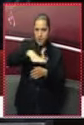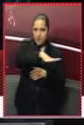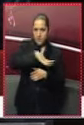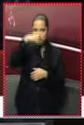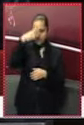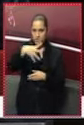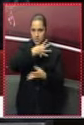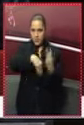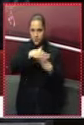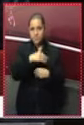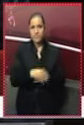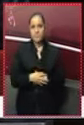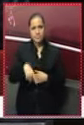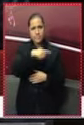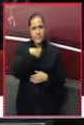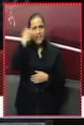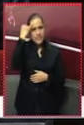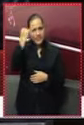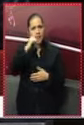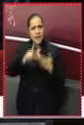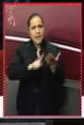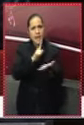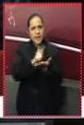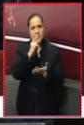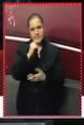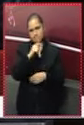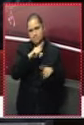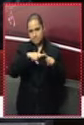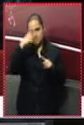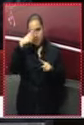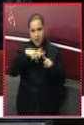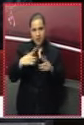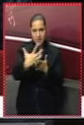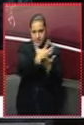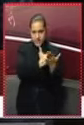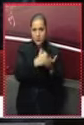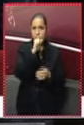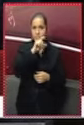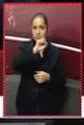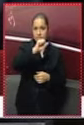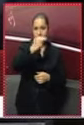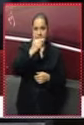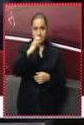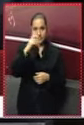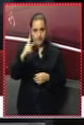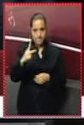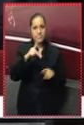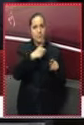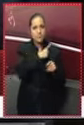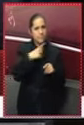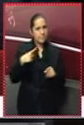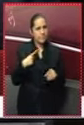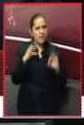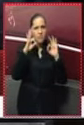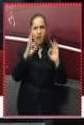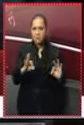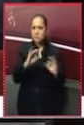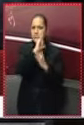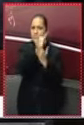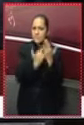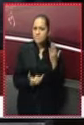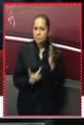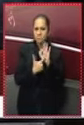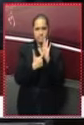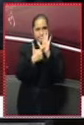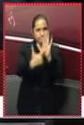Ley de Ingresos la disposición de que la Secretaría de Hacienda y Crédito Público transparente en los informes trimestrales a